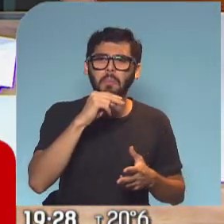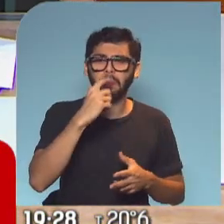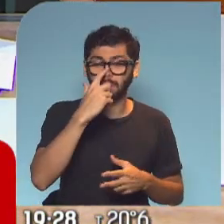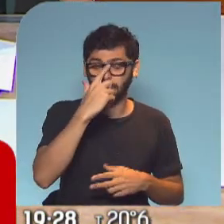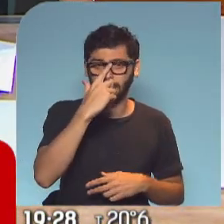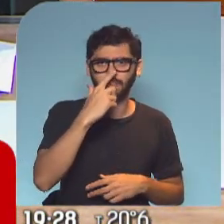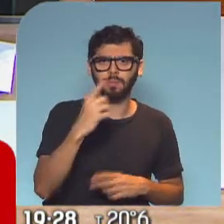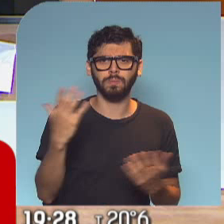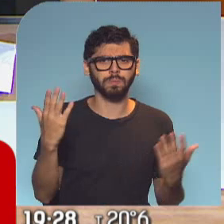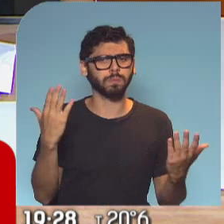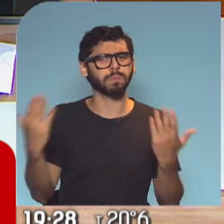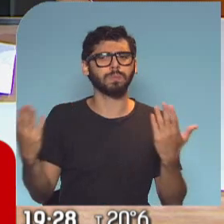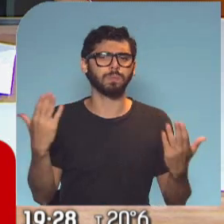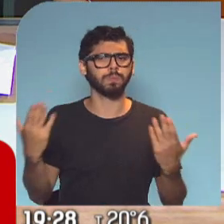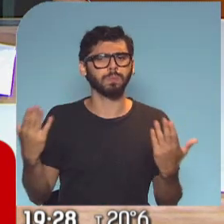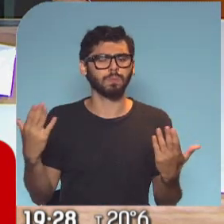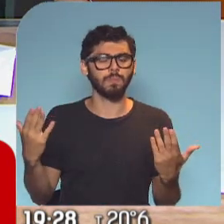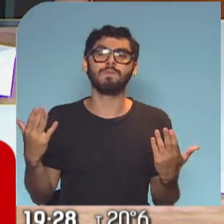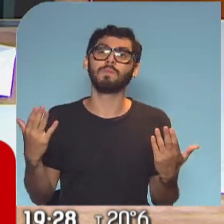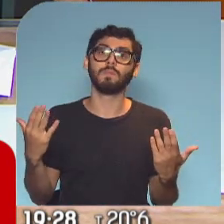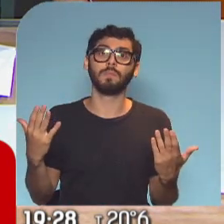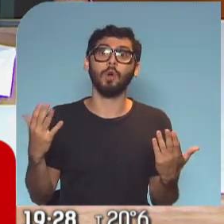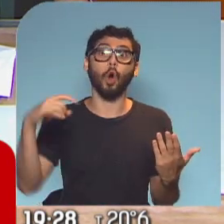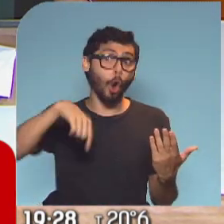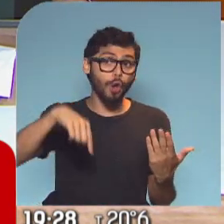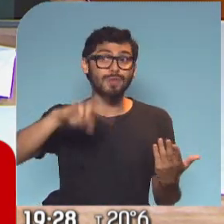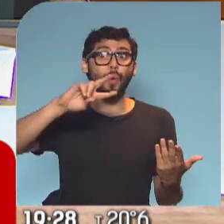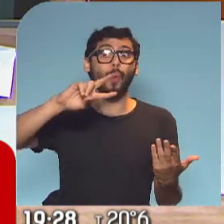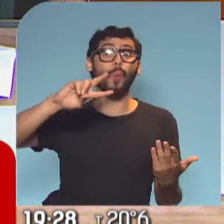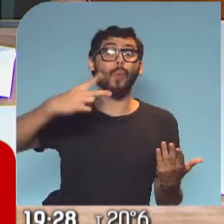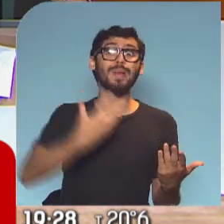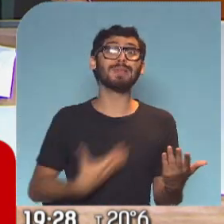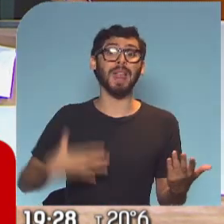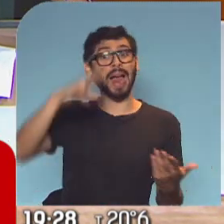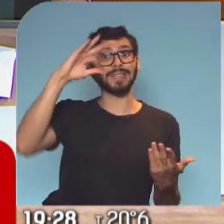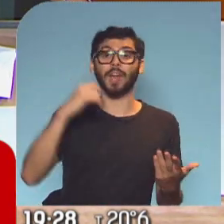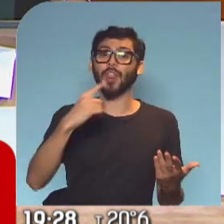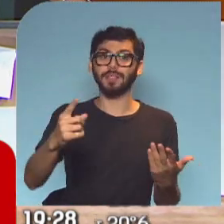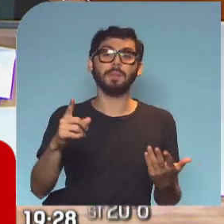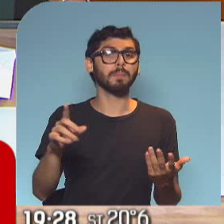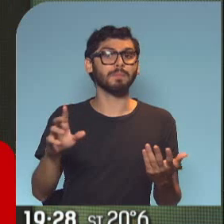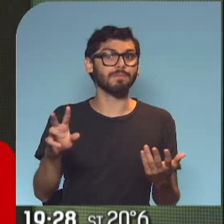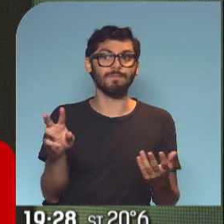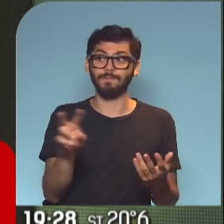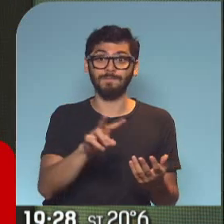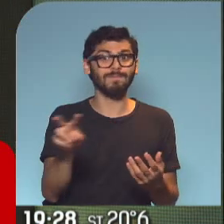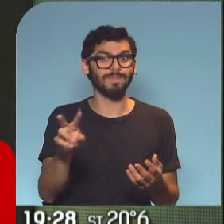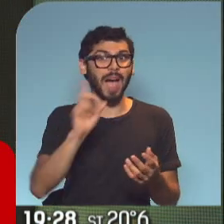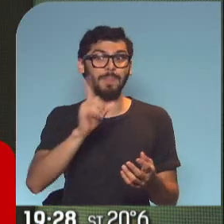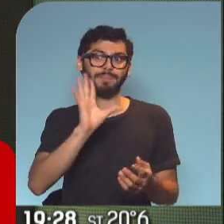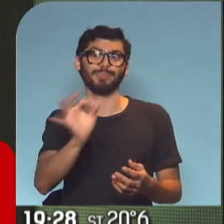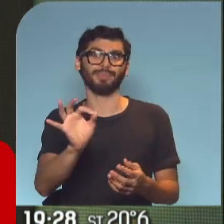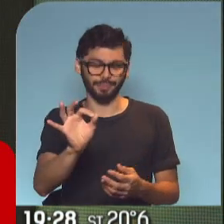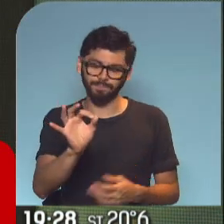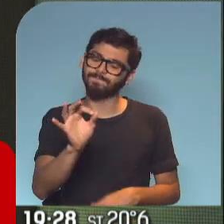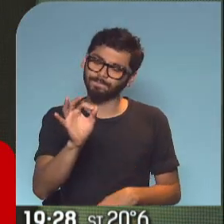Es un contraste, digamos, que lo marca también hoy la vicepresidenta, Cristina Fernández de Kirchner. Fue una semana esta en la